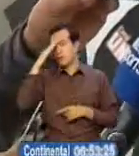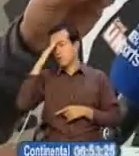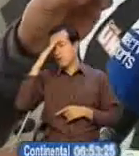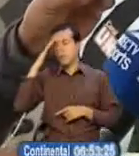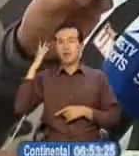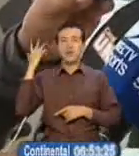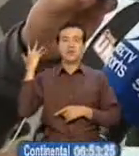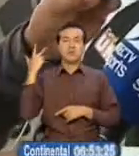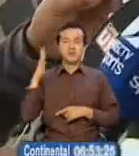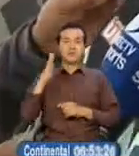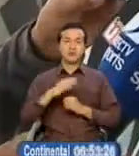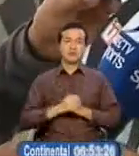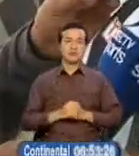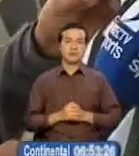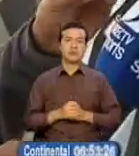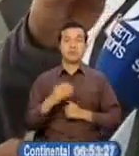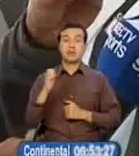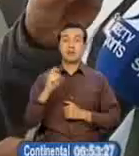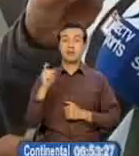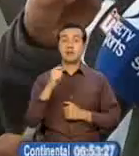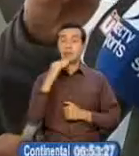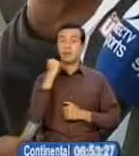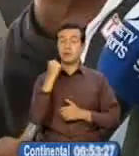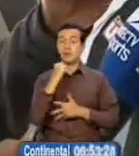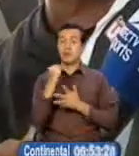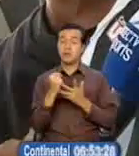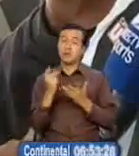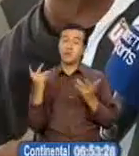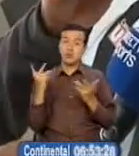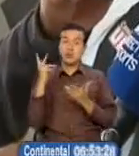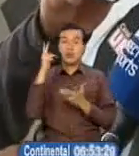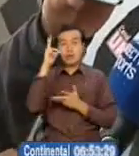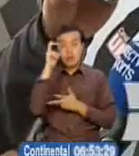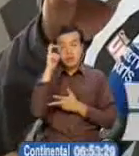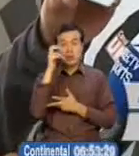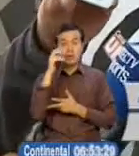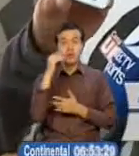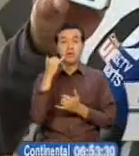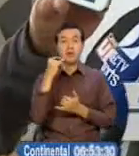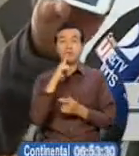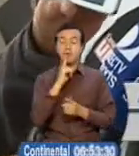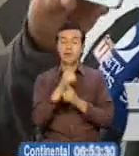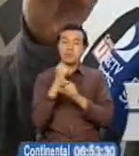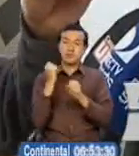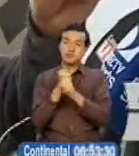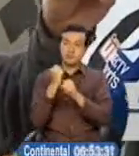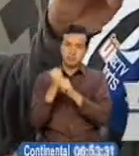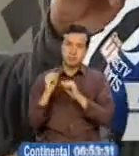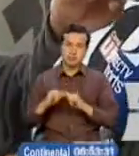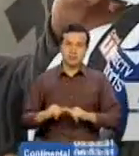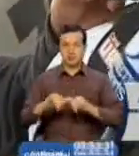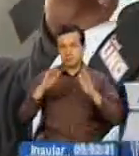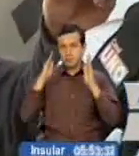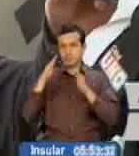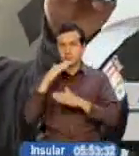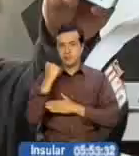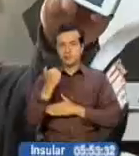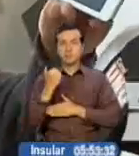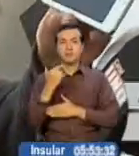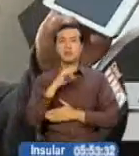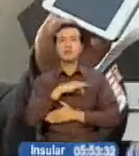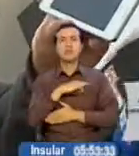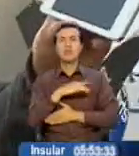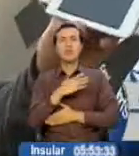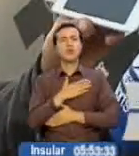pasado, ahora tenemos que mejorar muchas cosas y bueno, yo creo que el profesor va a trabajar en estos días para mejorar, ¿no? ¿Cómo se mira Chile,